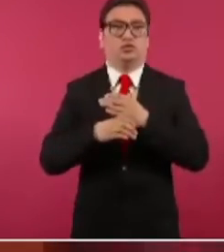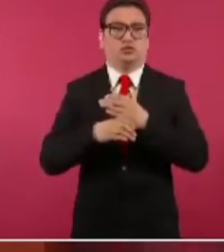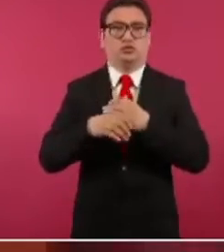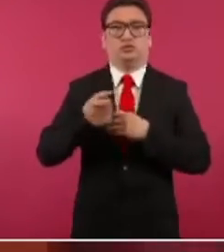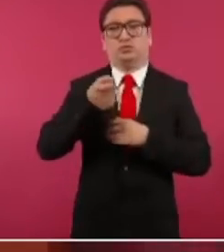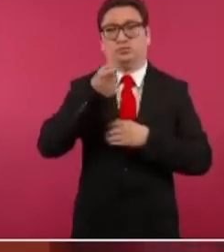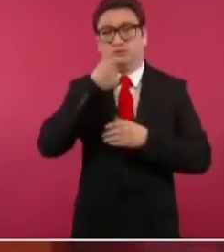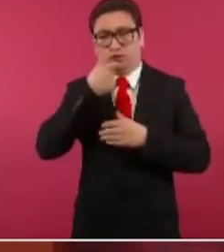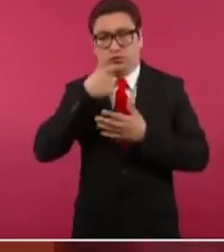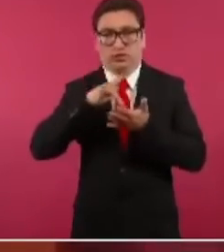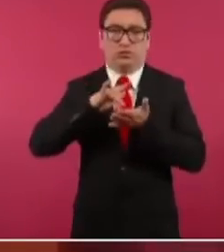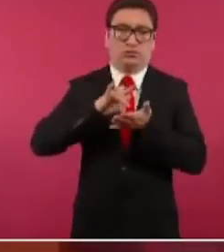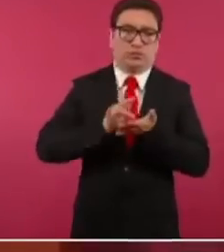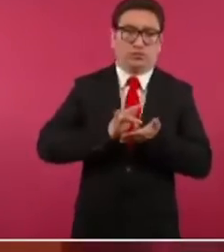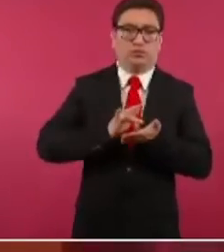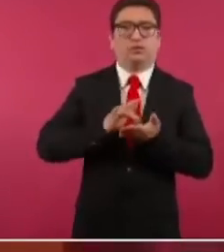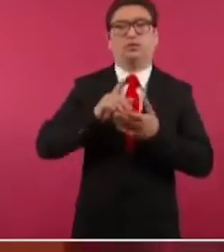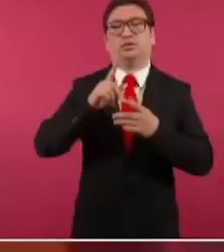medicamentos